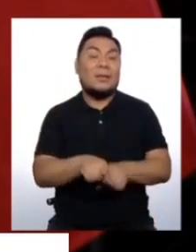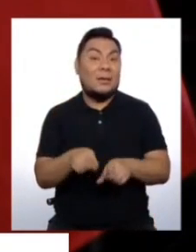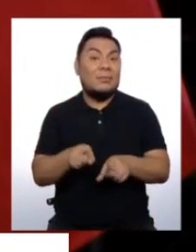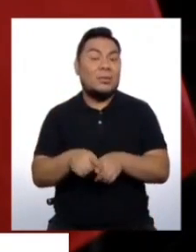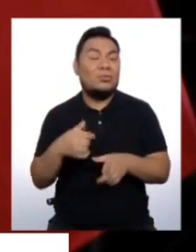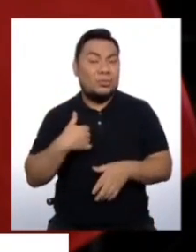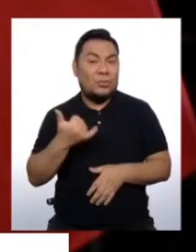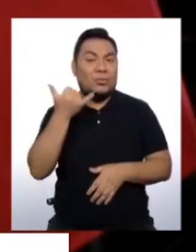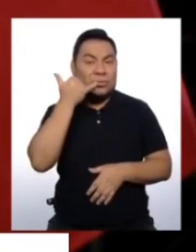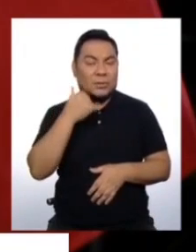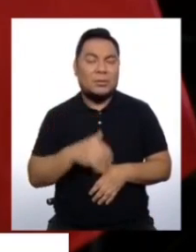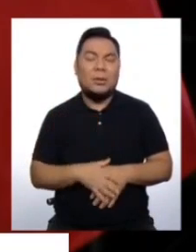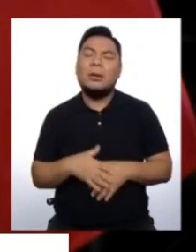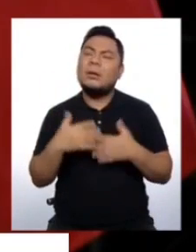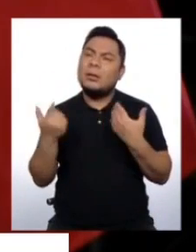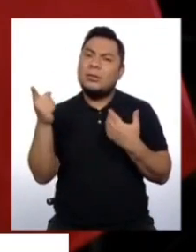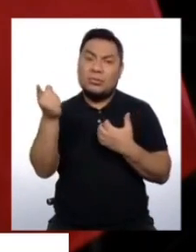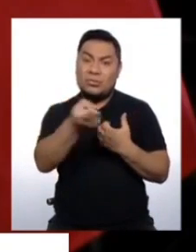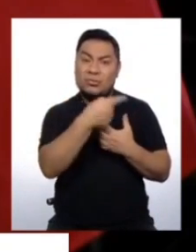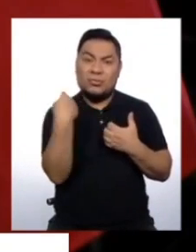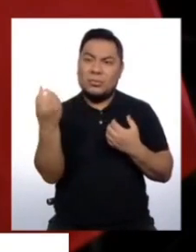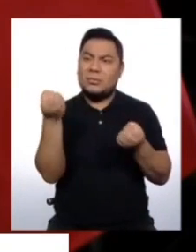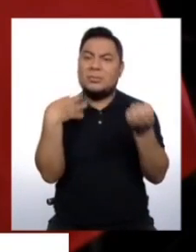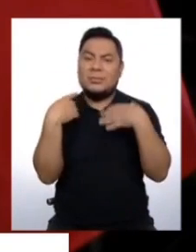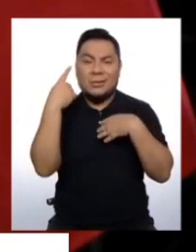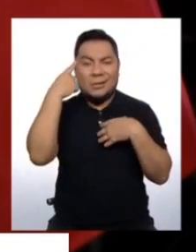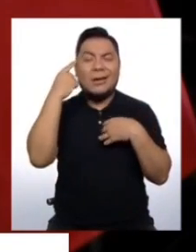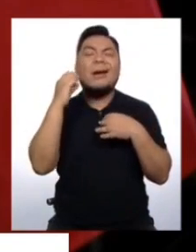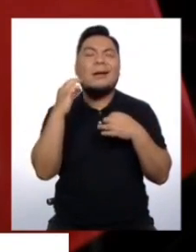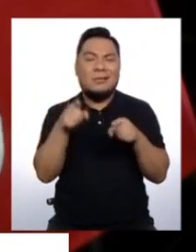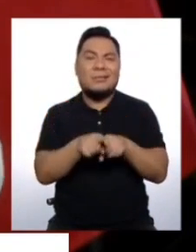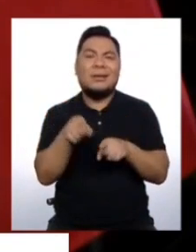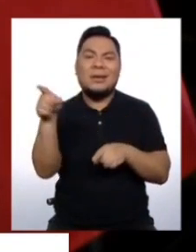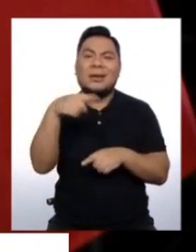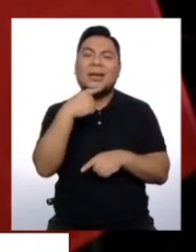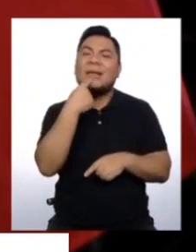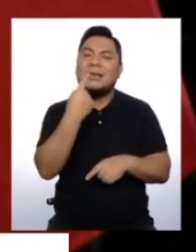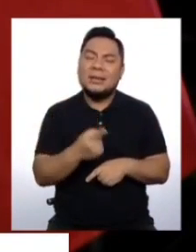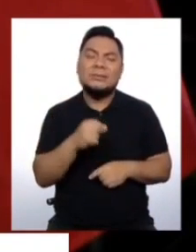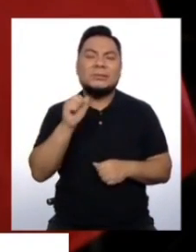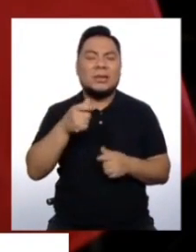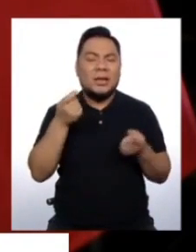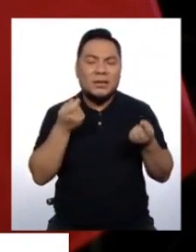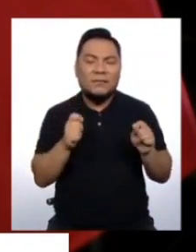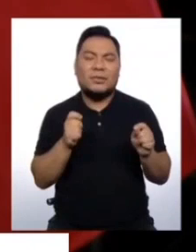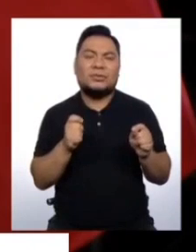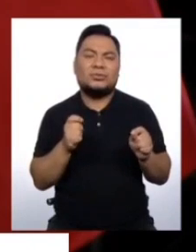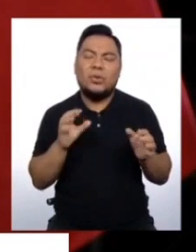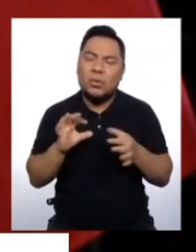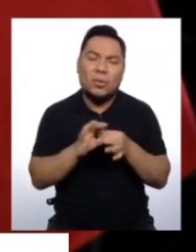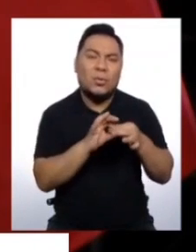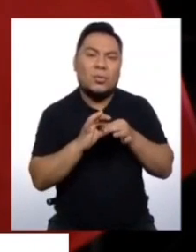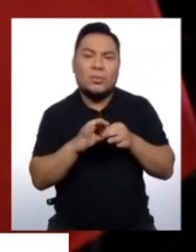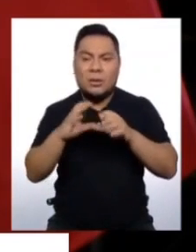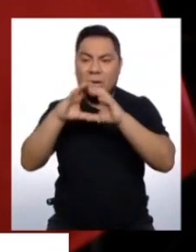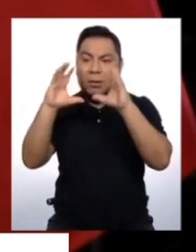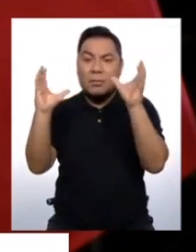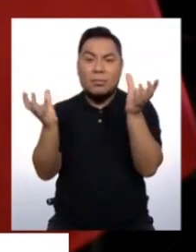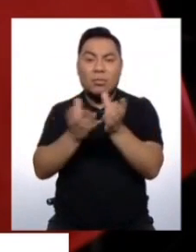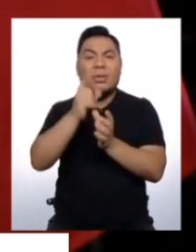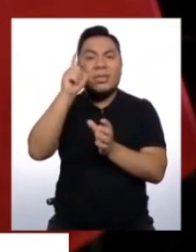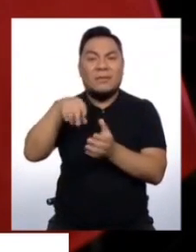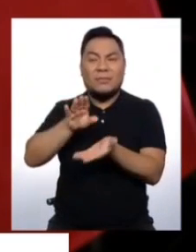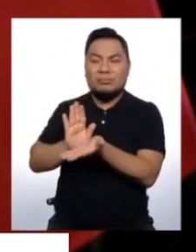telefónica. Y todos dijimos de que tiene que ser un esfuerzo global. El mundo tiene que vencer este